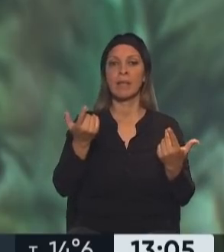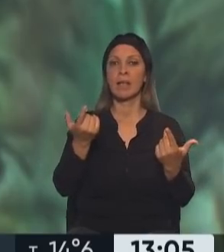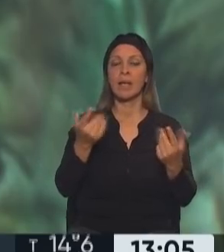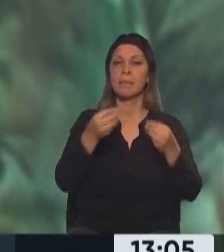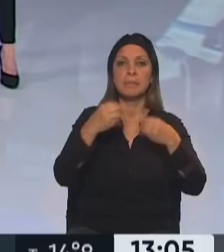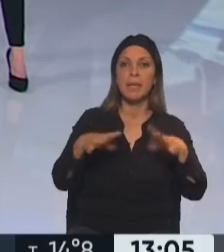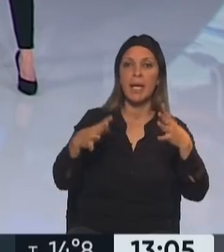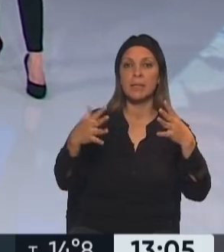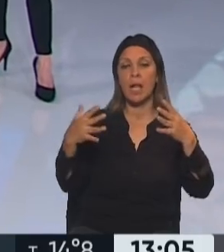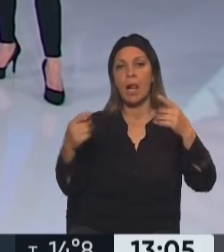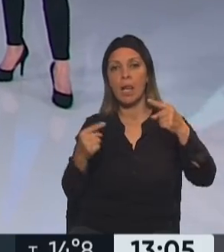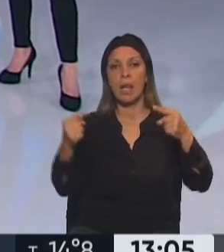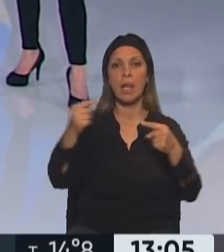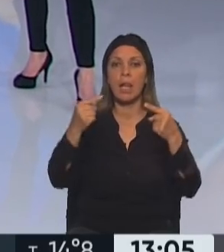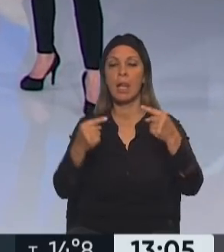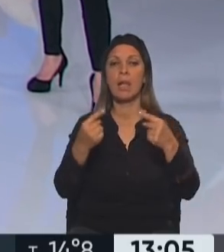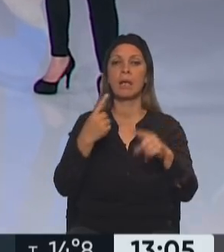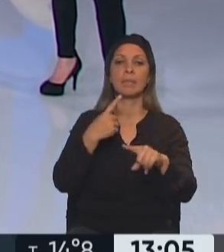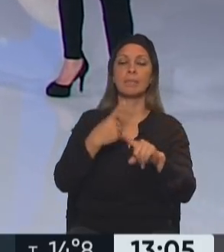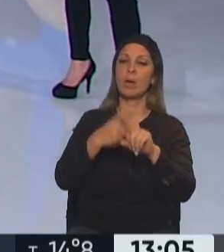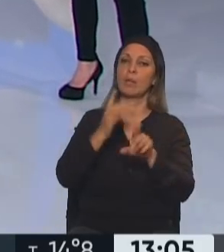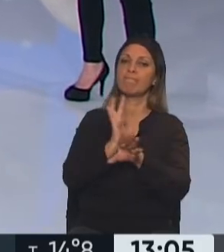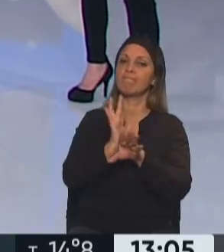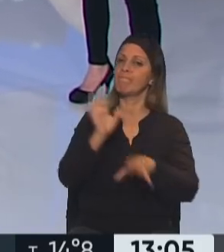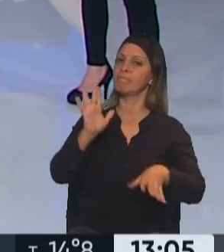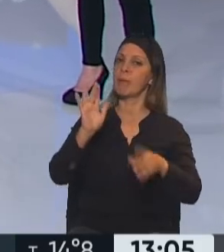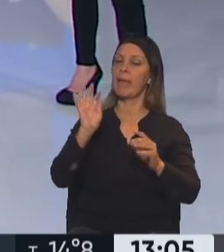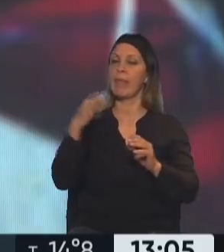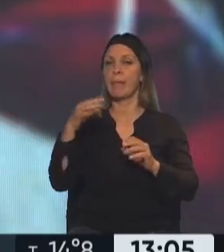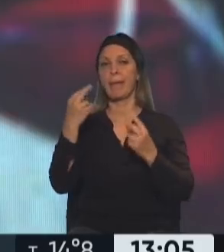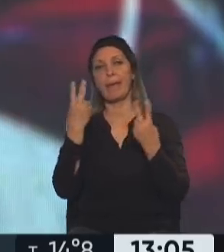suscitan en relación a esta pérdida que vemos de parte de Ucrania. Gracias, Ale.